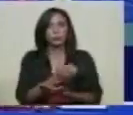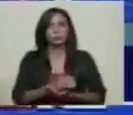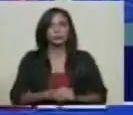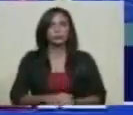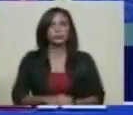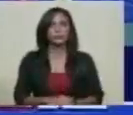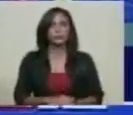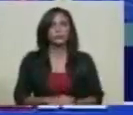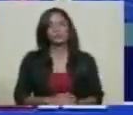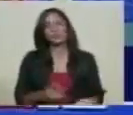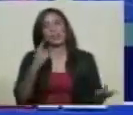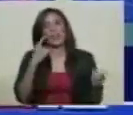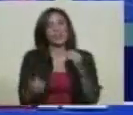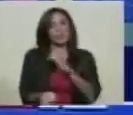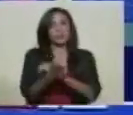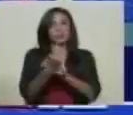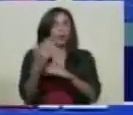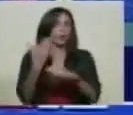venga de donde venga.